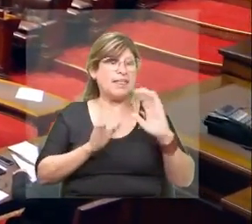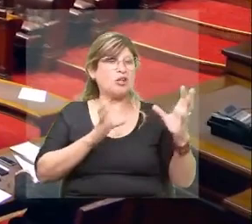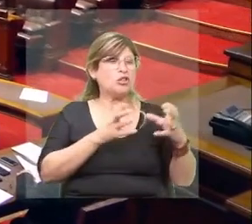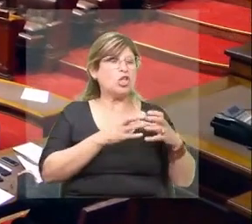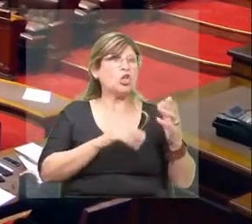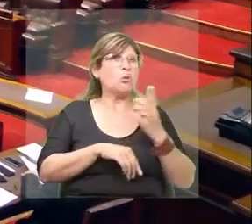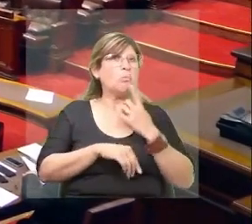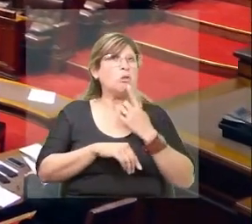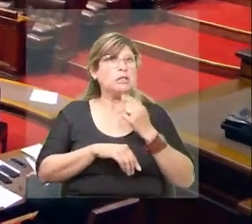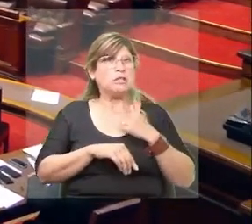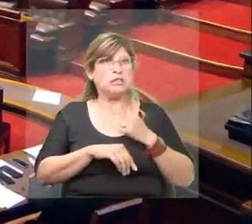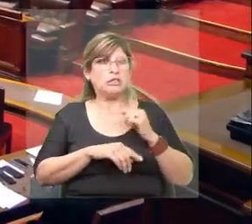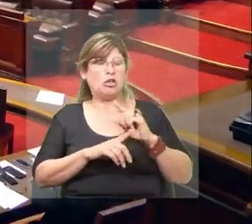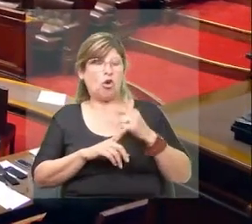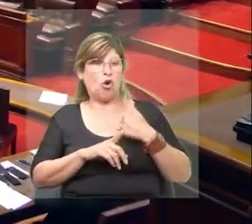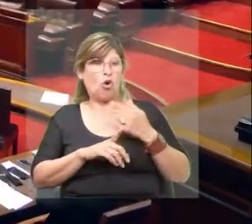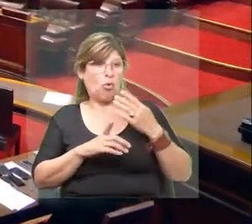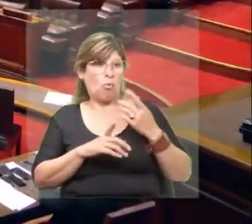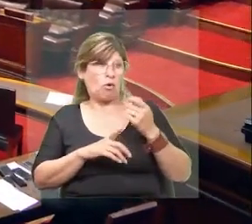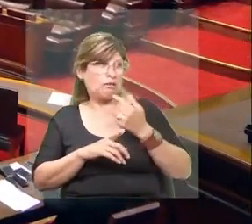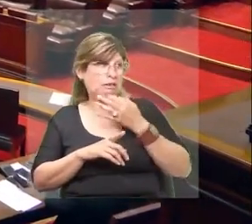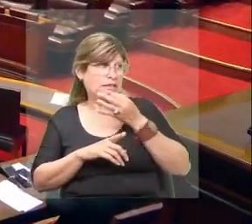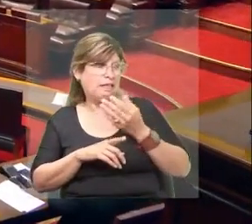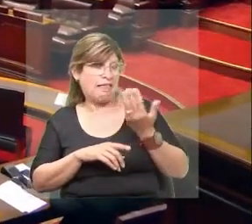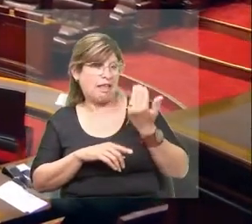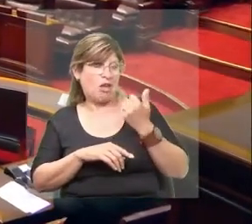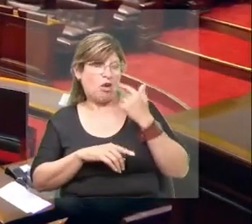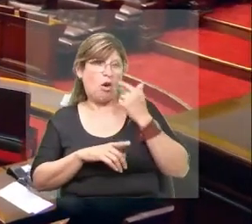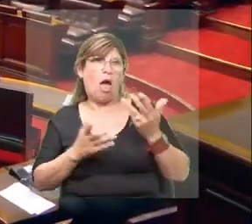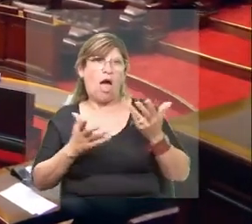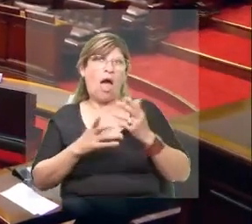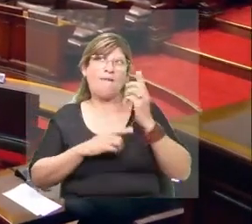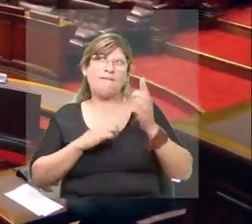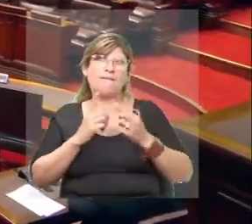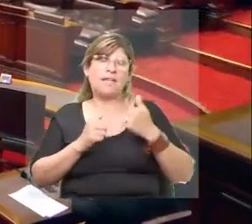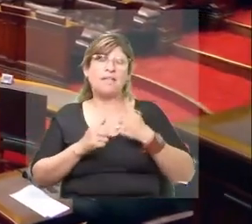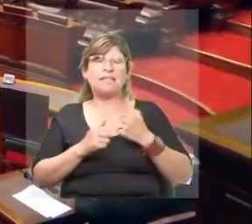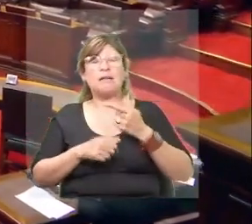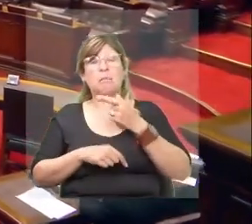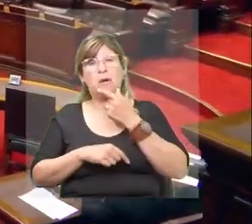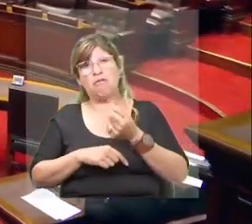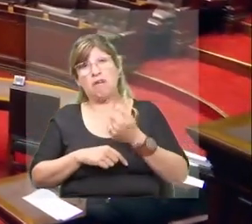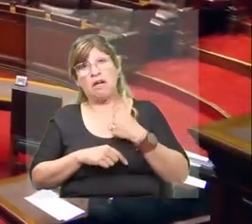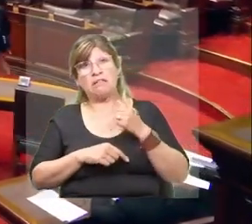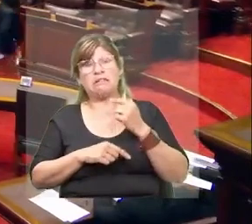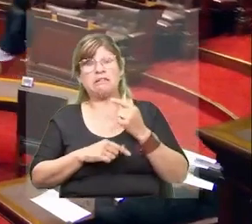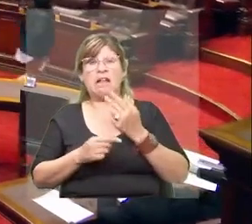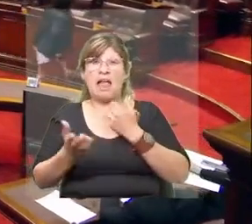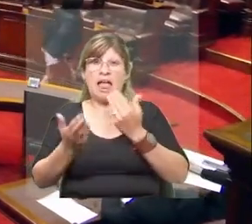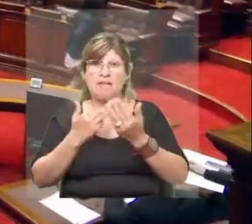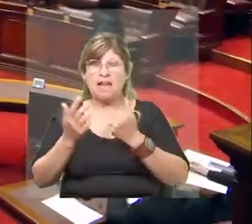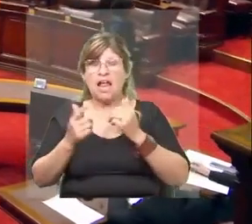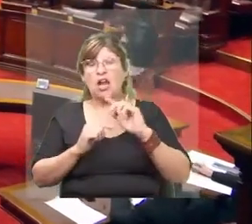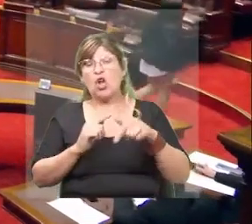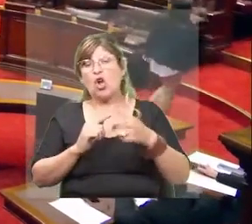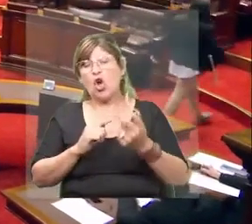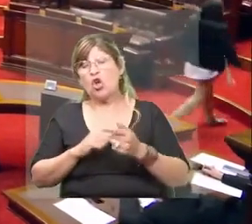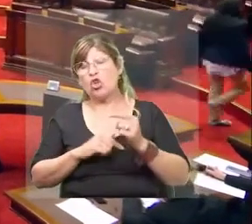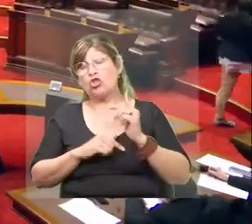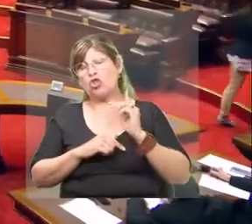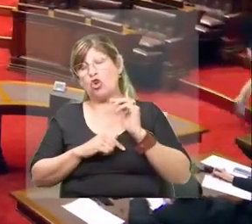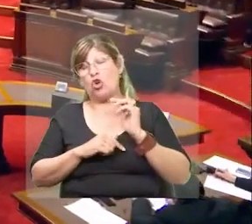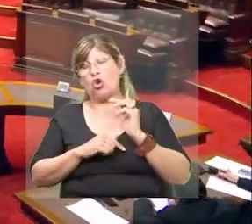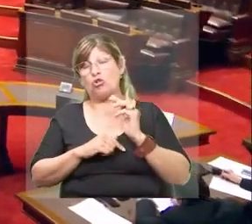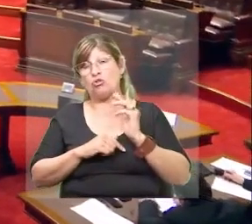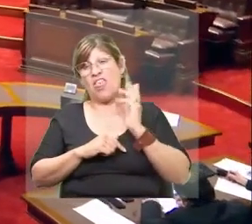políticos. Como se dijo hace un rato, a veces era más fácil dialogar con otros decanos que con Danilo